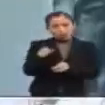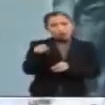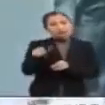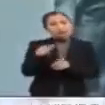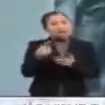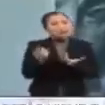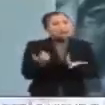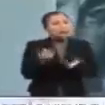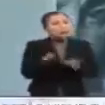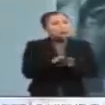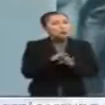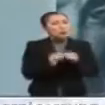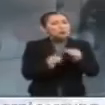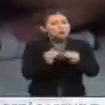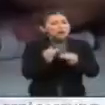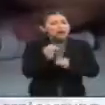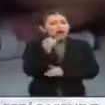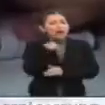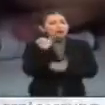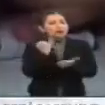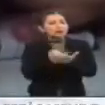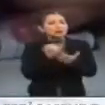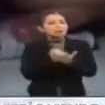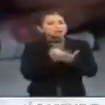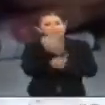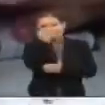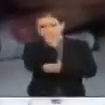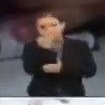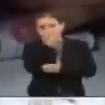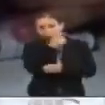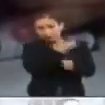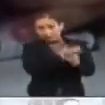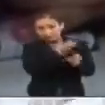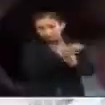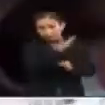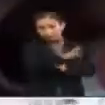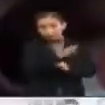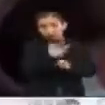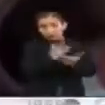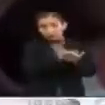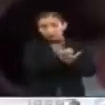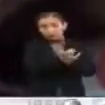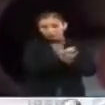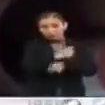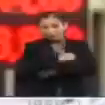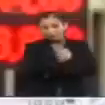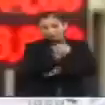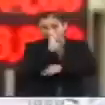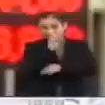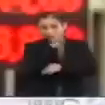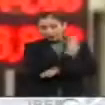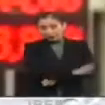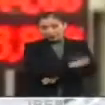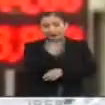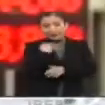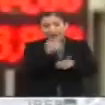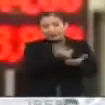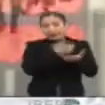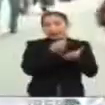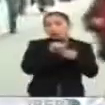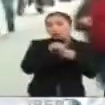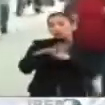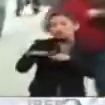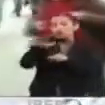han estado aumentando la tasa de referencia. En el caso de Estados Unidos, la tasa que cobra la Reserva Federal, que orienta